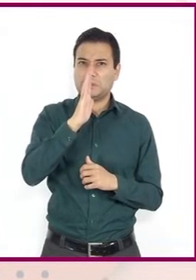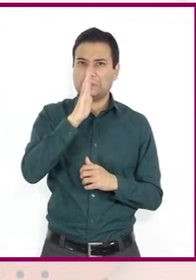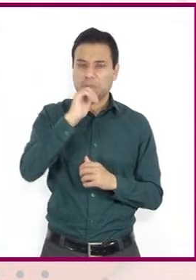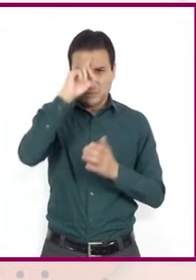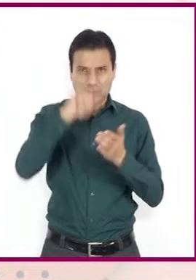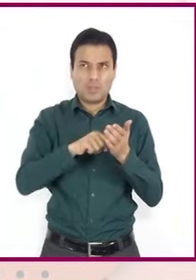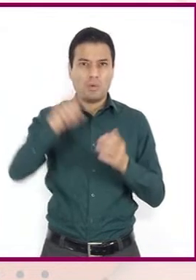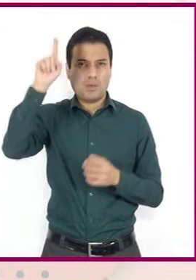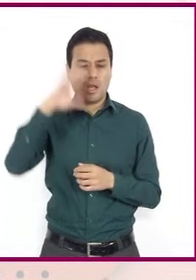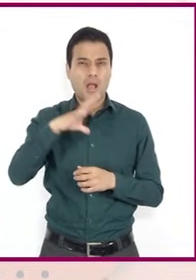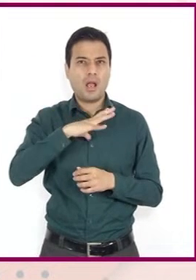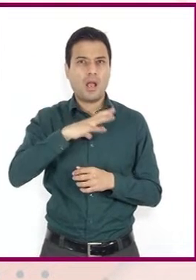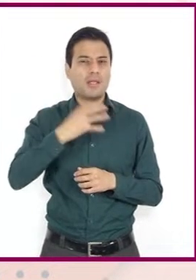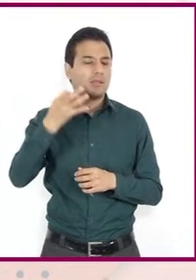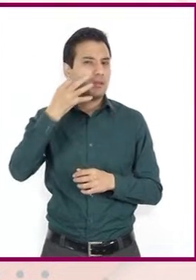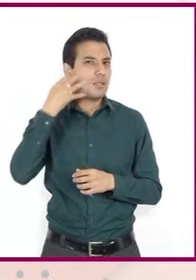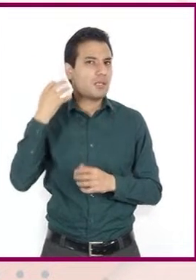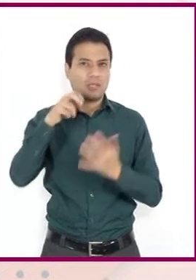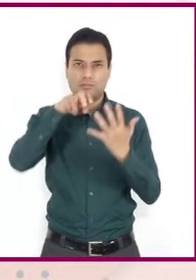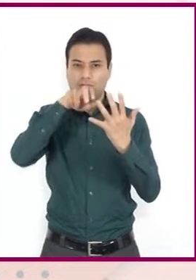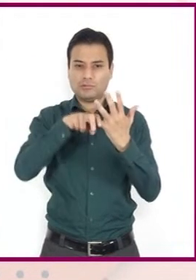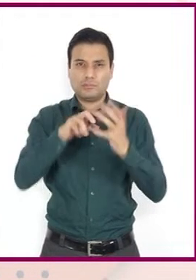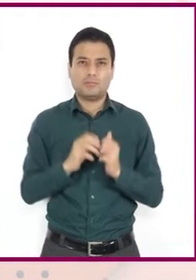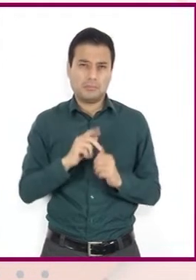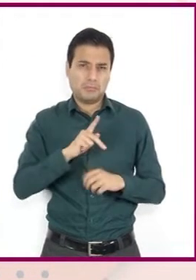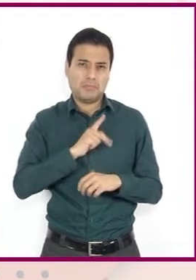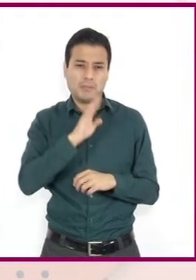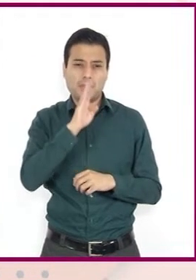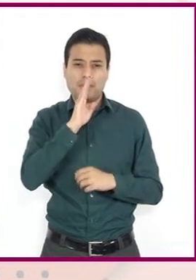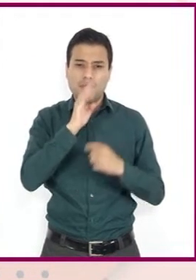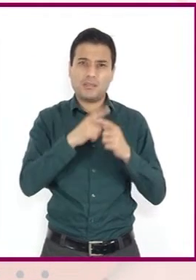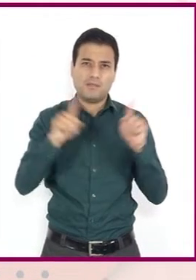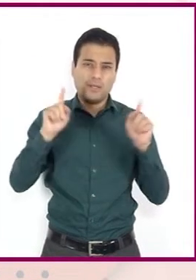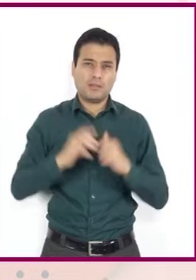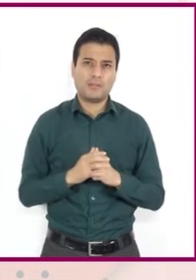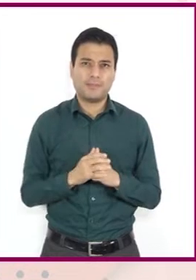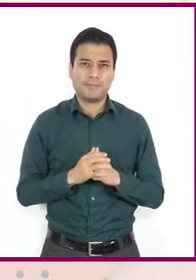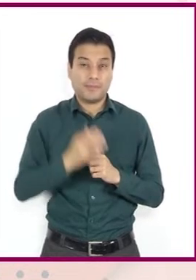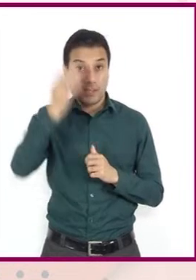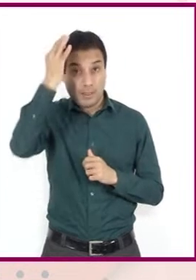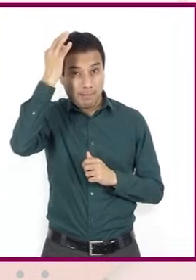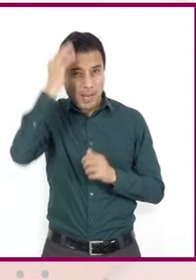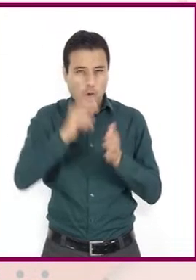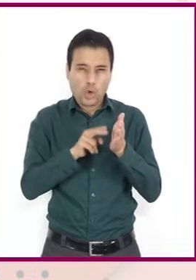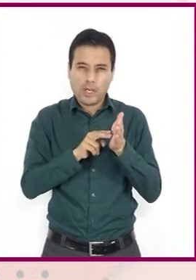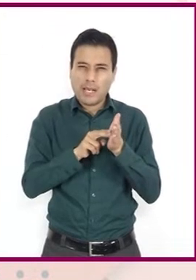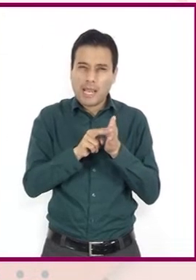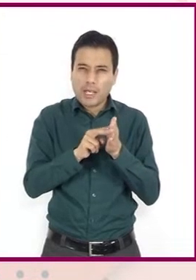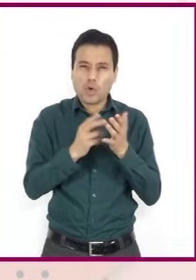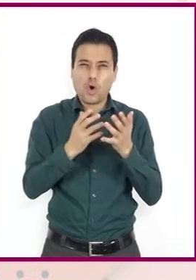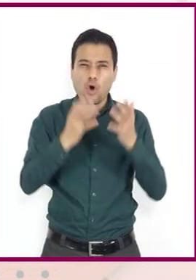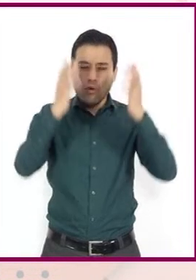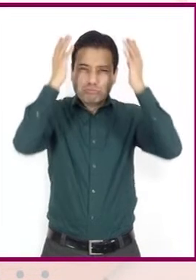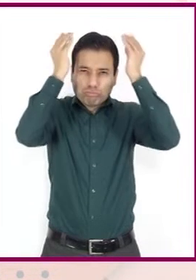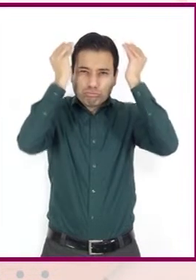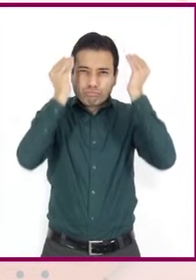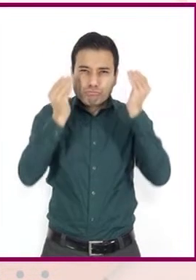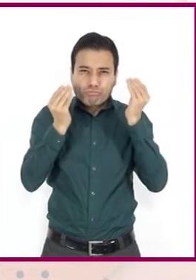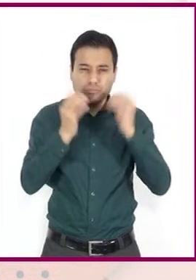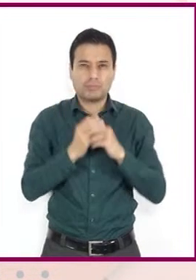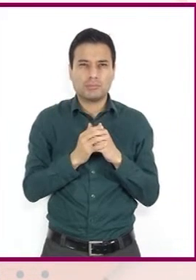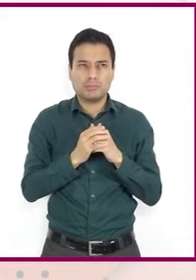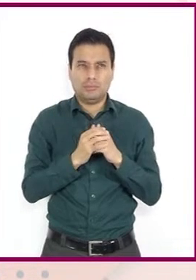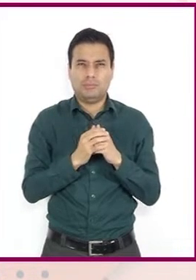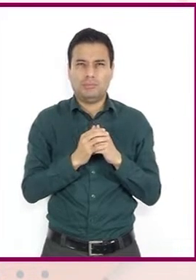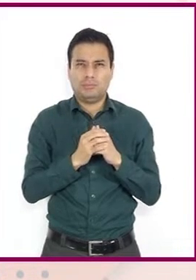tigre diminuto. Mi madre es diferente. Sobre su pelo tan negro, tan espeso, tan crespo, pasan